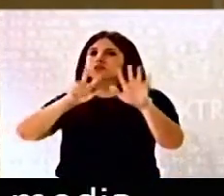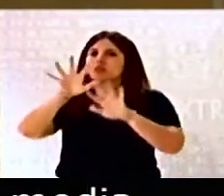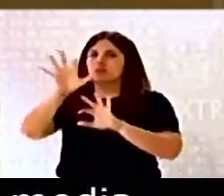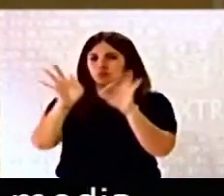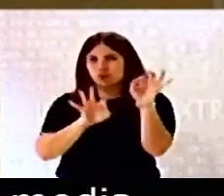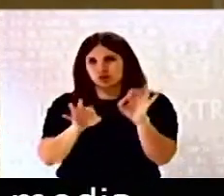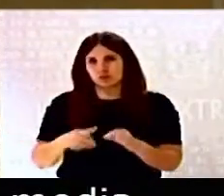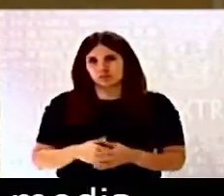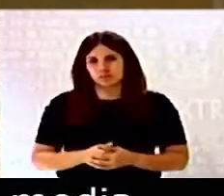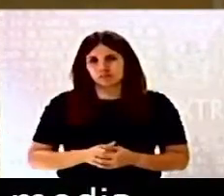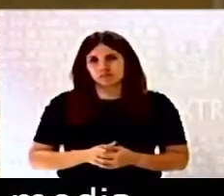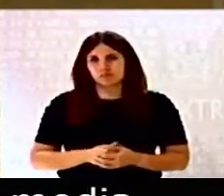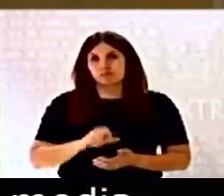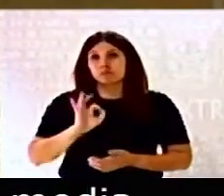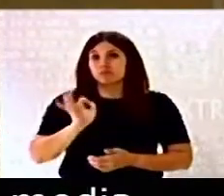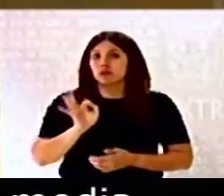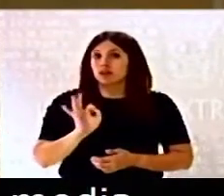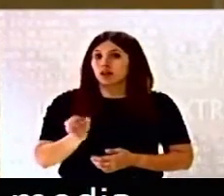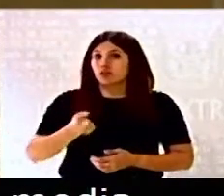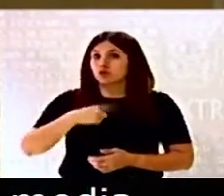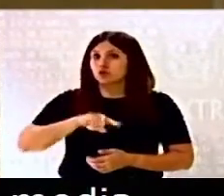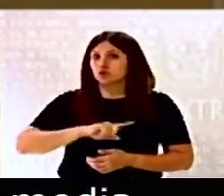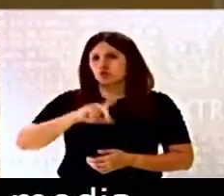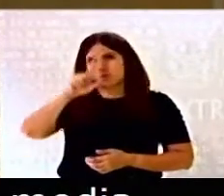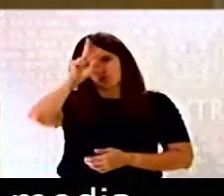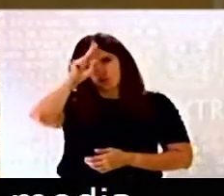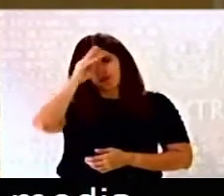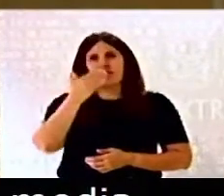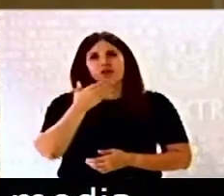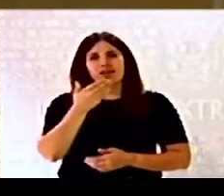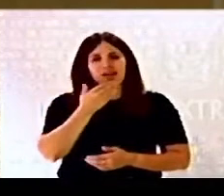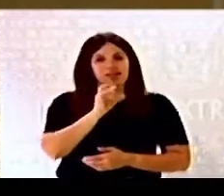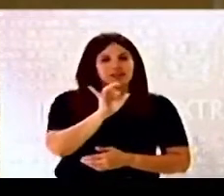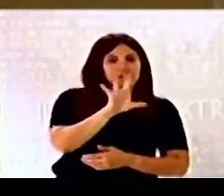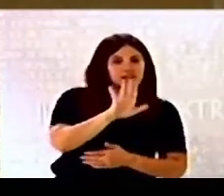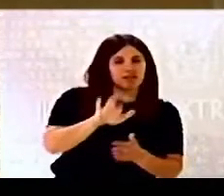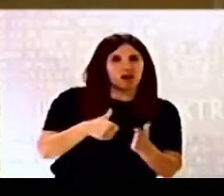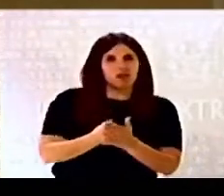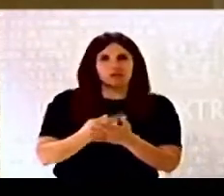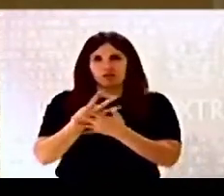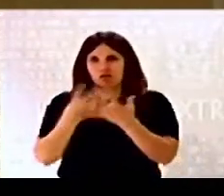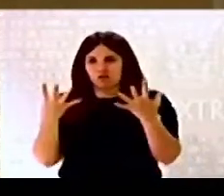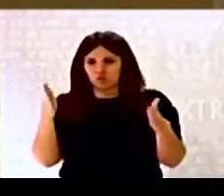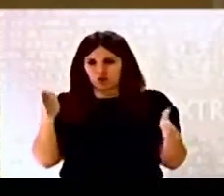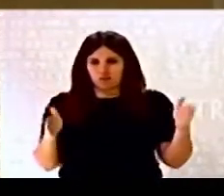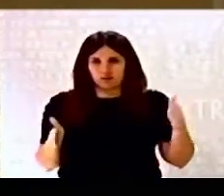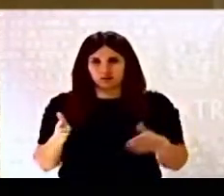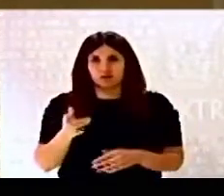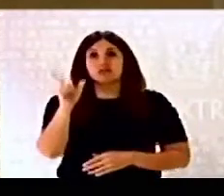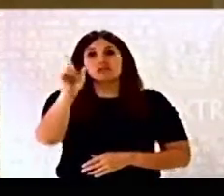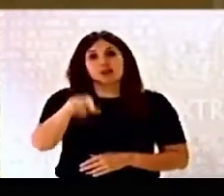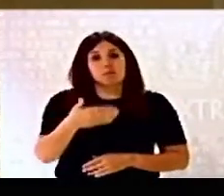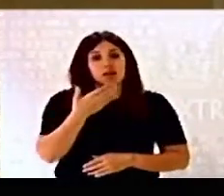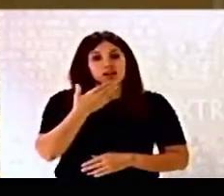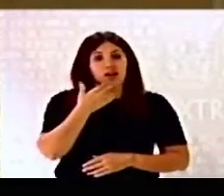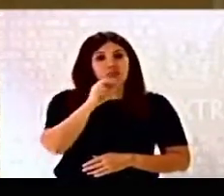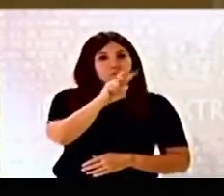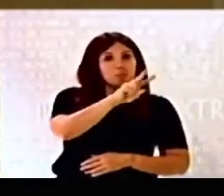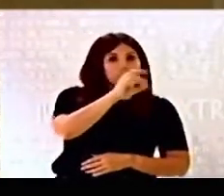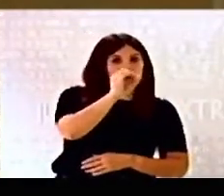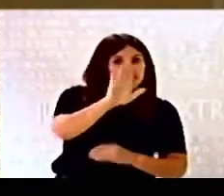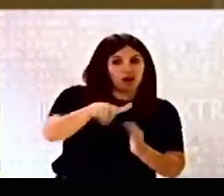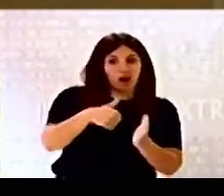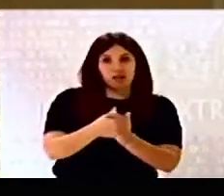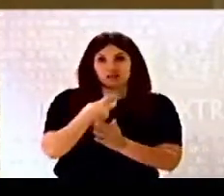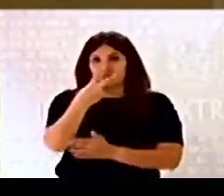Es cierto que nos preocupan las edades que van de los 15 a los 19 años y las edades que van de los 20 a los 24, que muestran